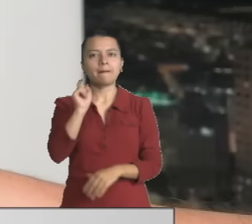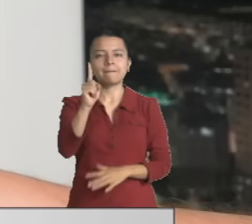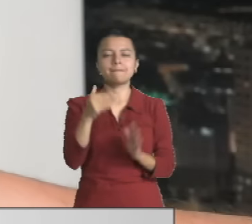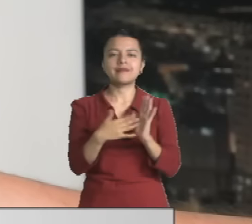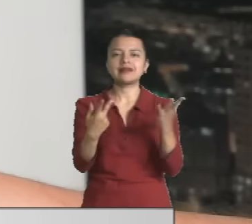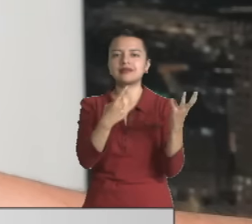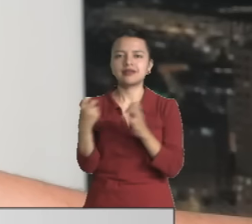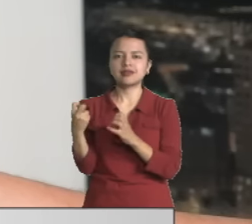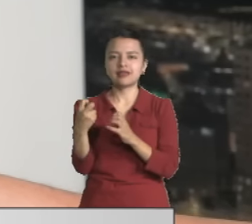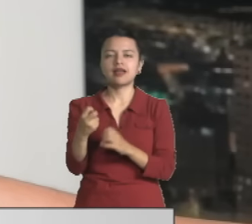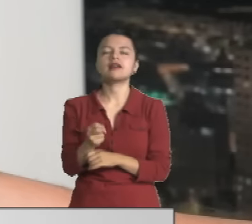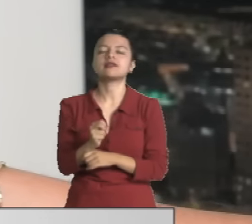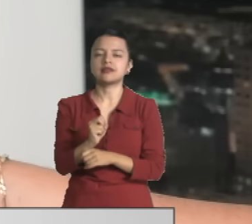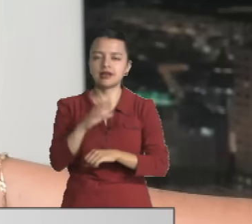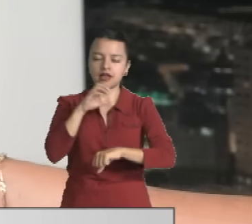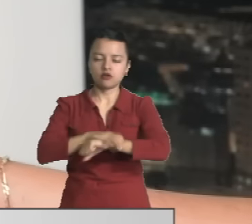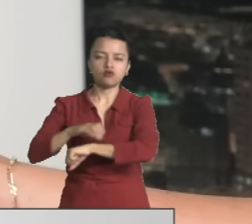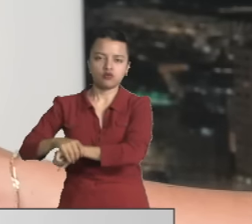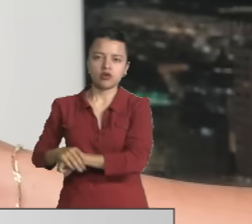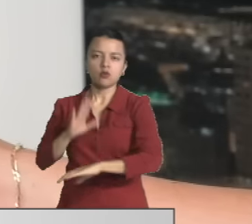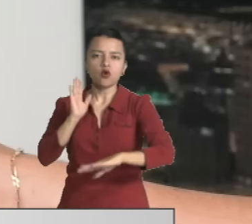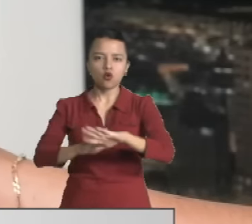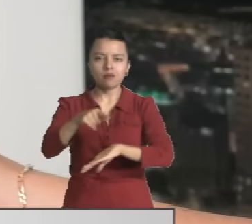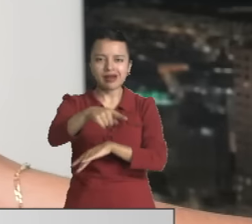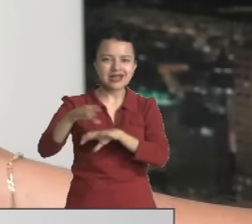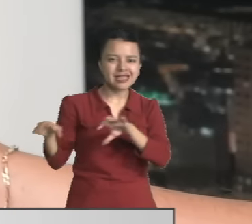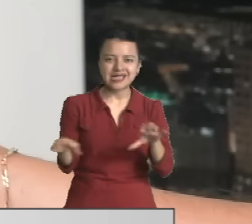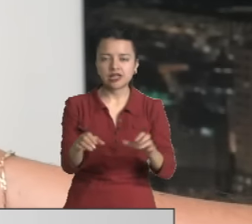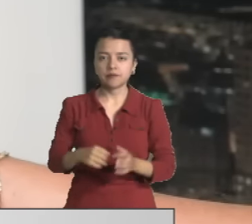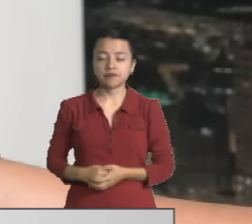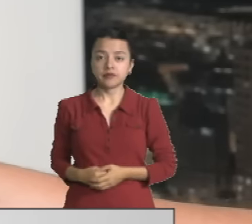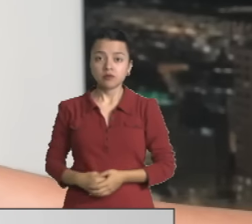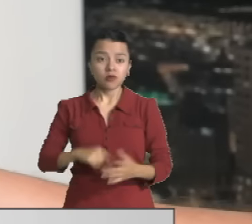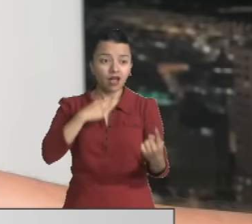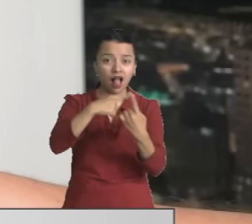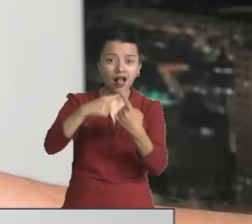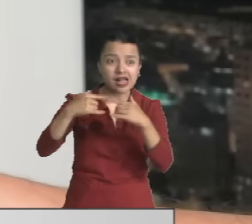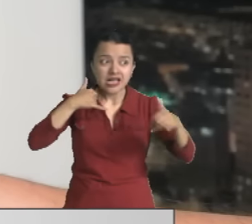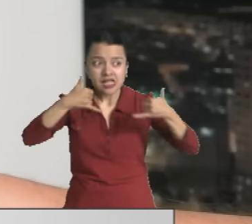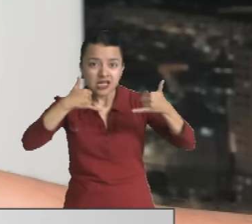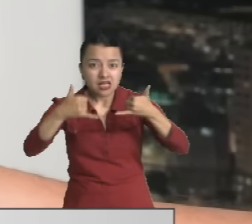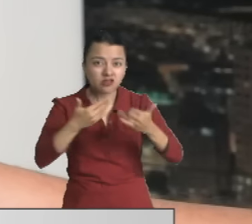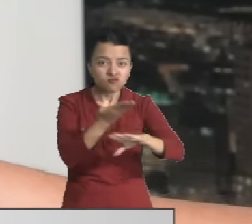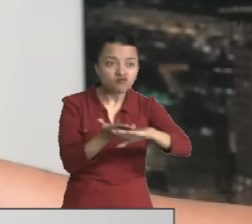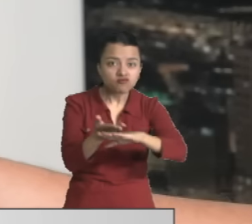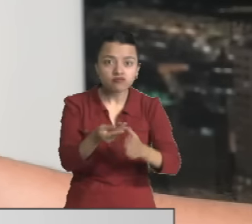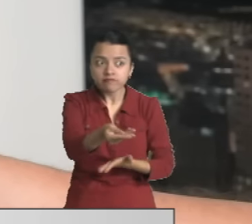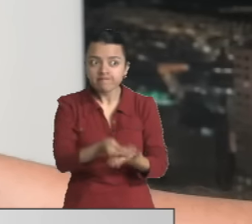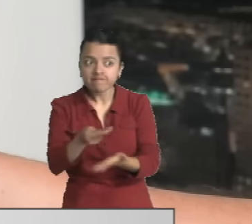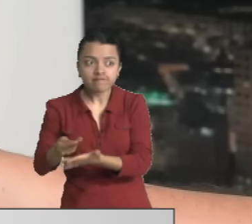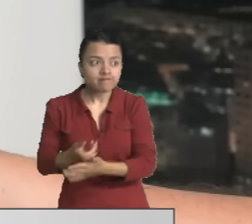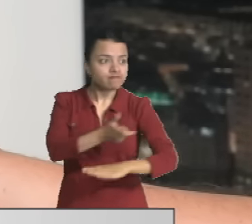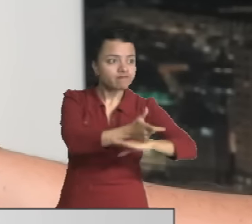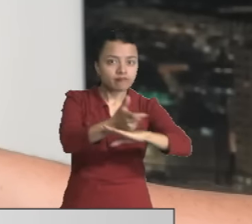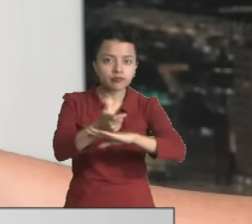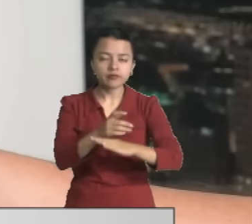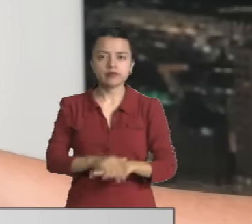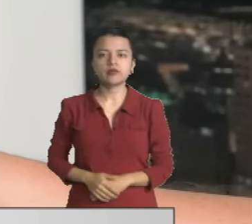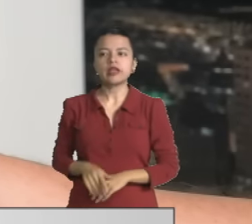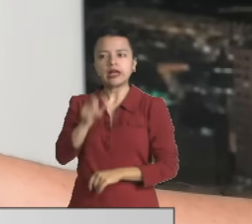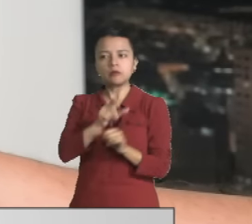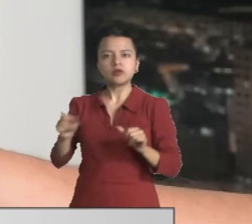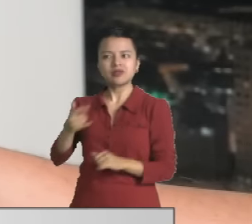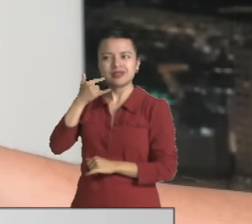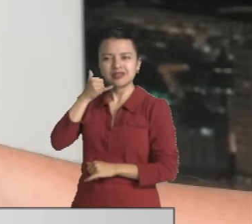1.700 capturas por el delito de extorsión. Y los casos que ha atendido el Gaula, cuando las personas llaman a la línea 165 de